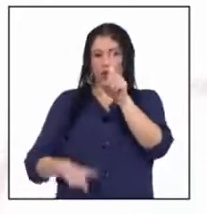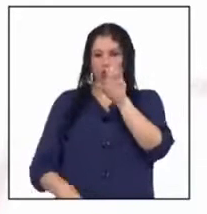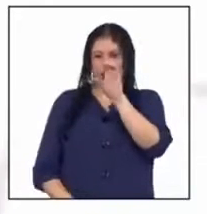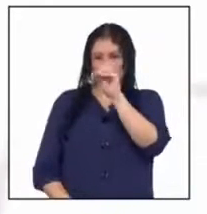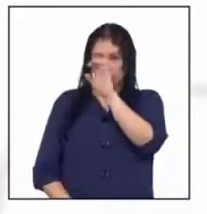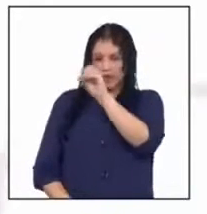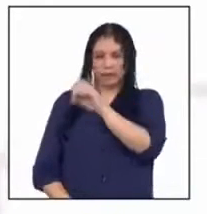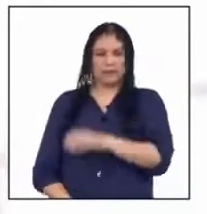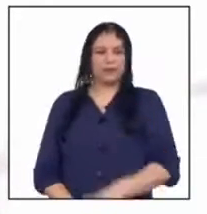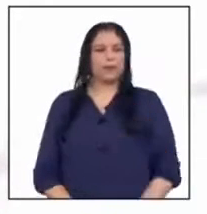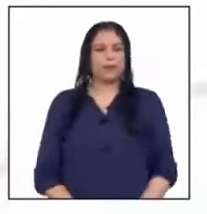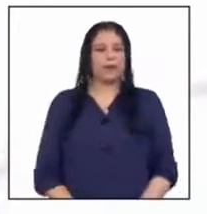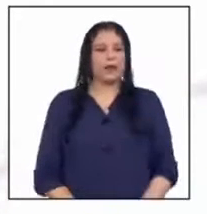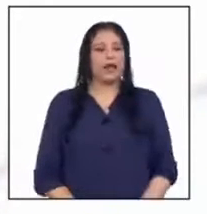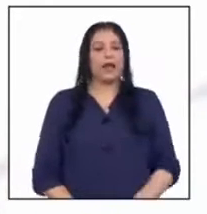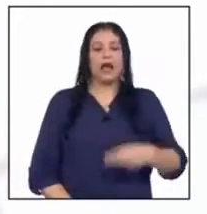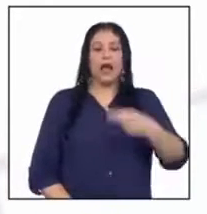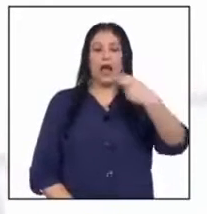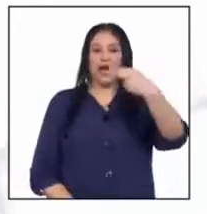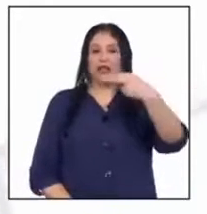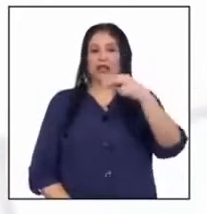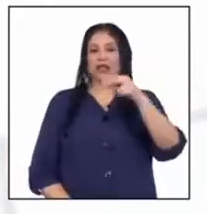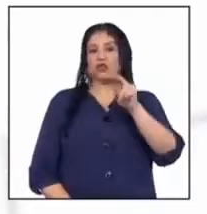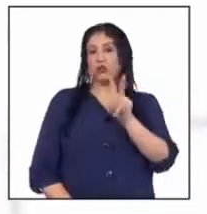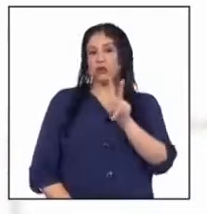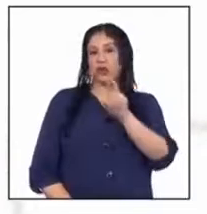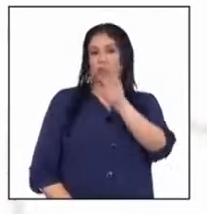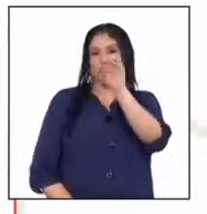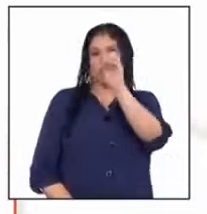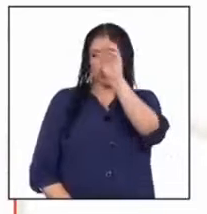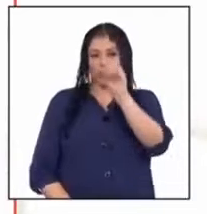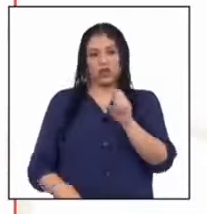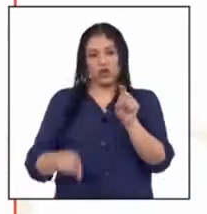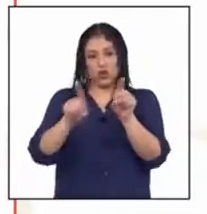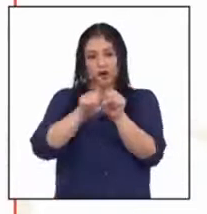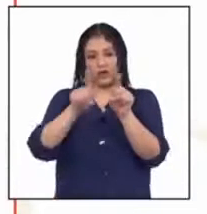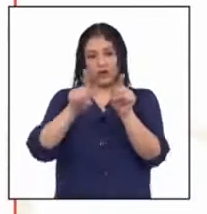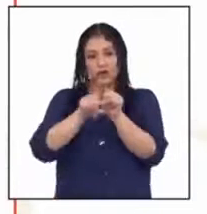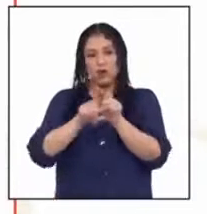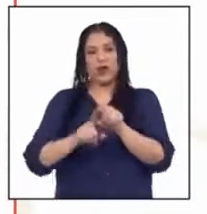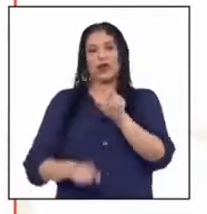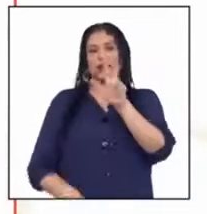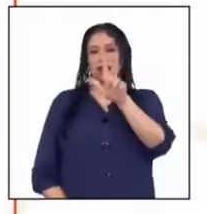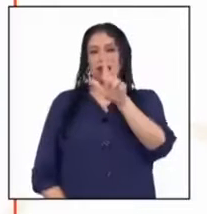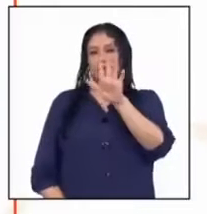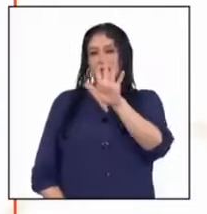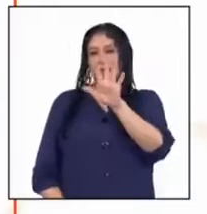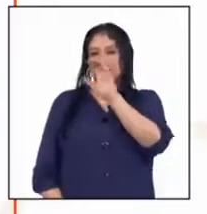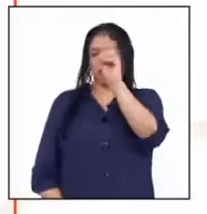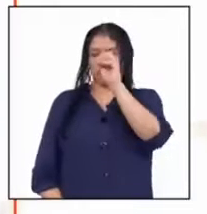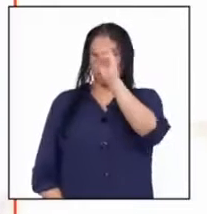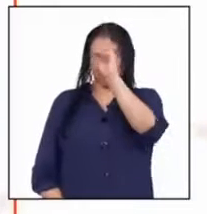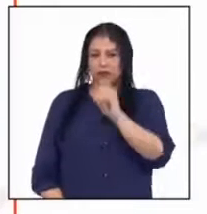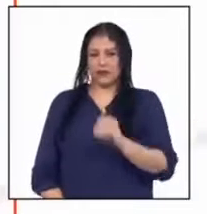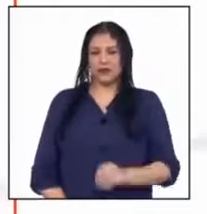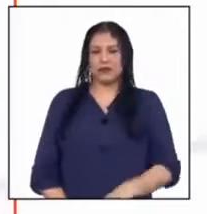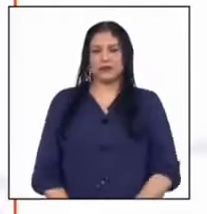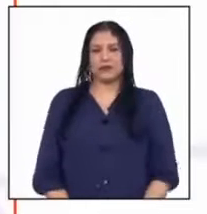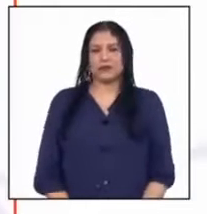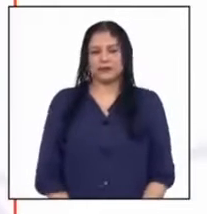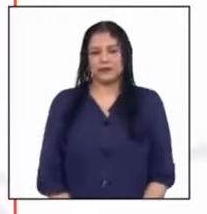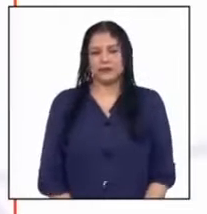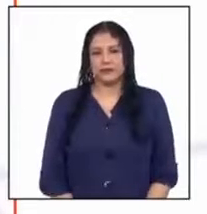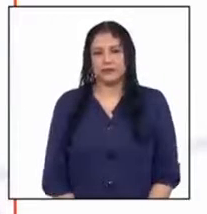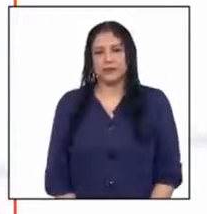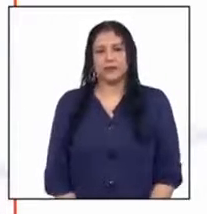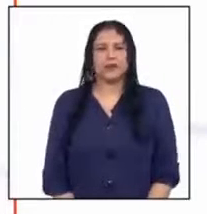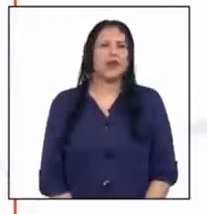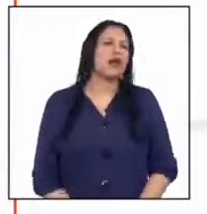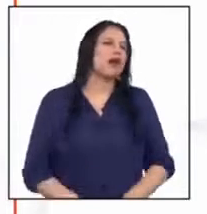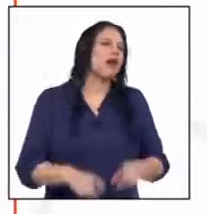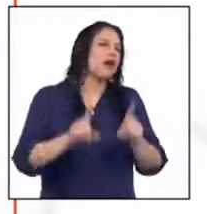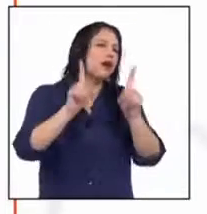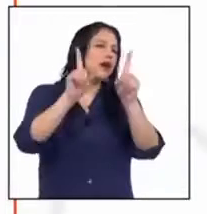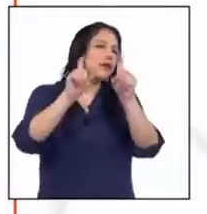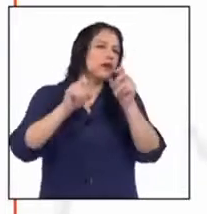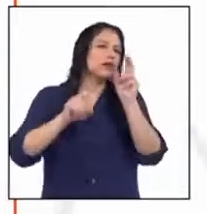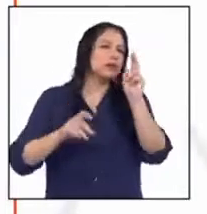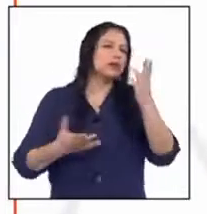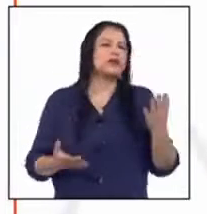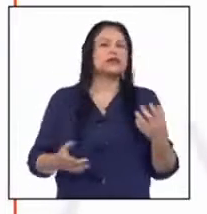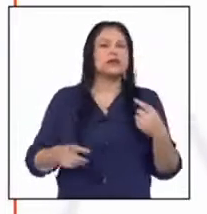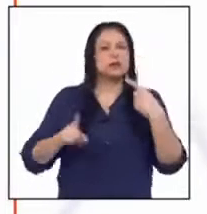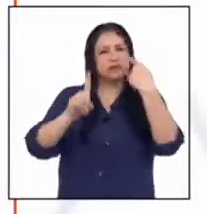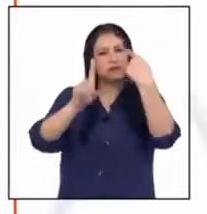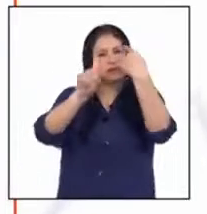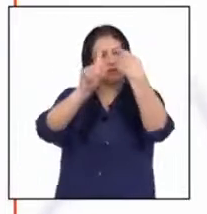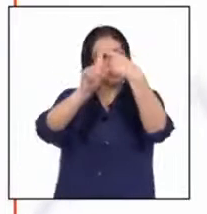0,35%, resultando H sub 2% igual a 35%. Profesora, si sumamos